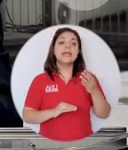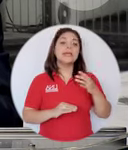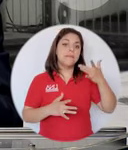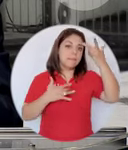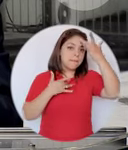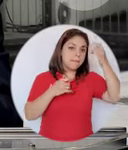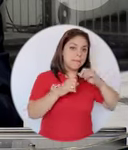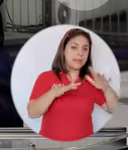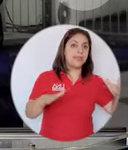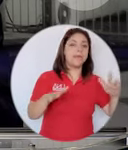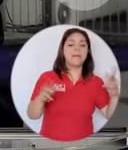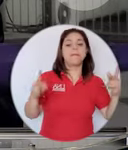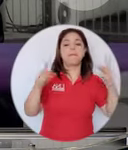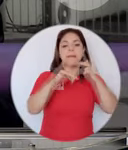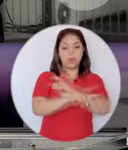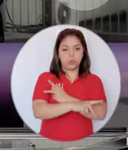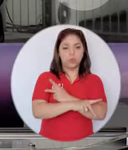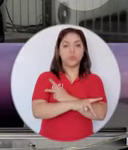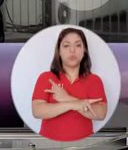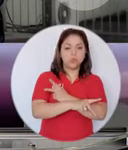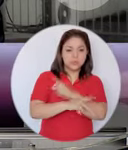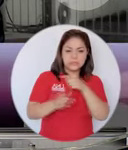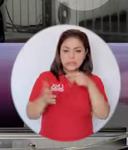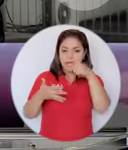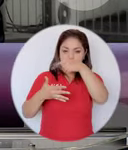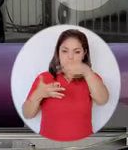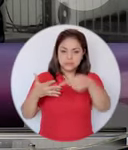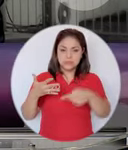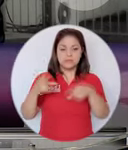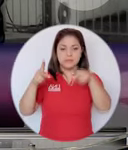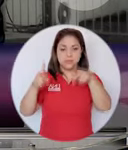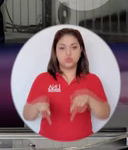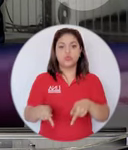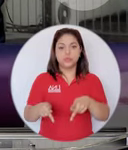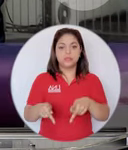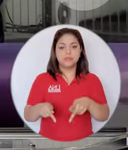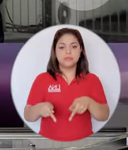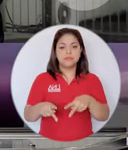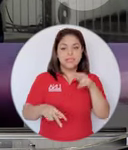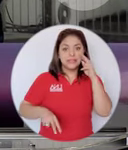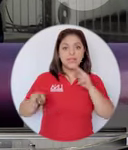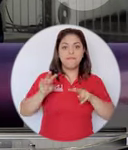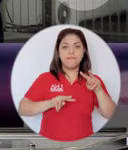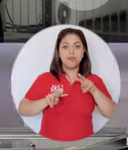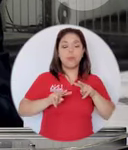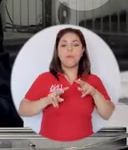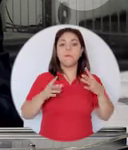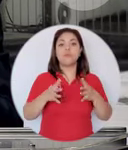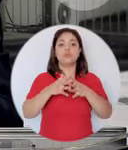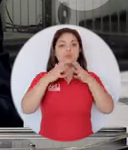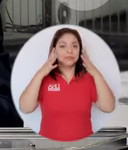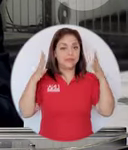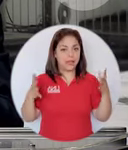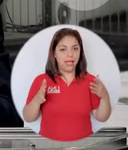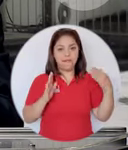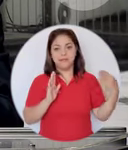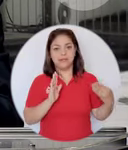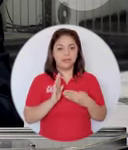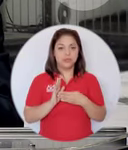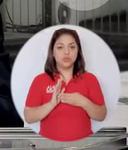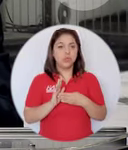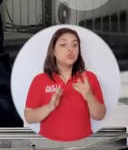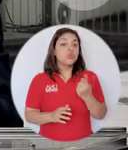la pandemia llegó a acentuar esta condición y que justamente llegó a visualizar cómo existe una